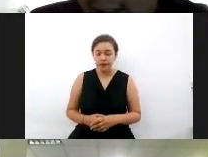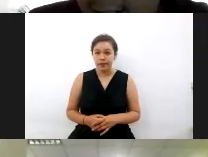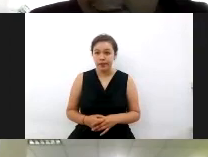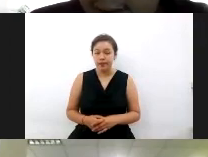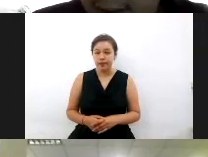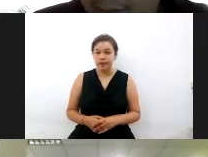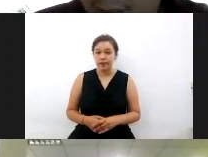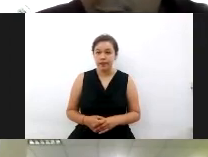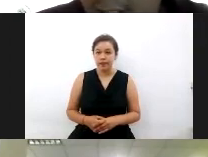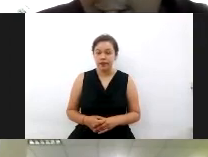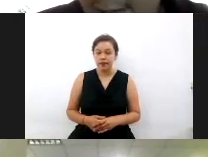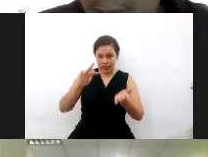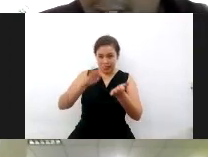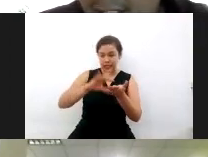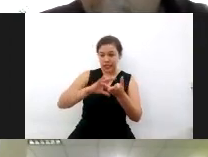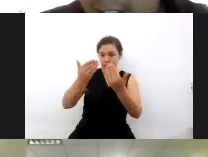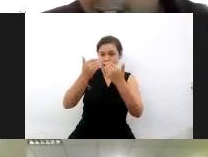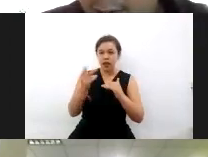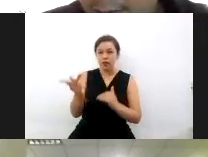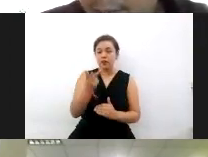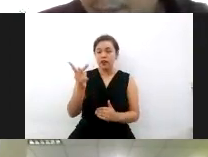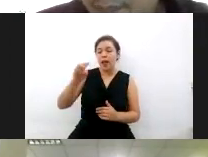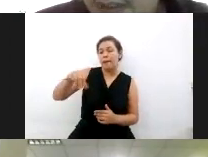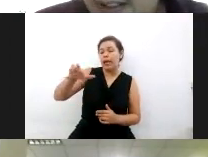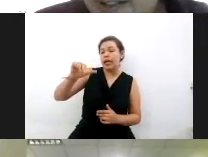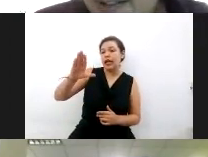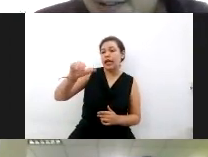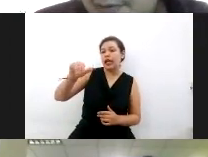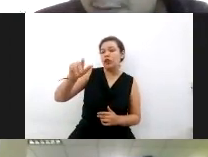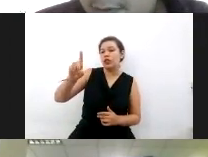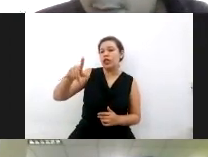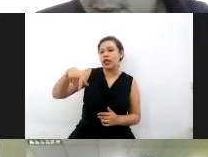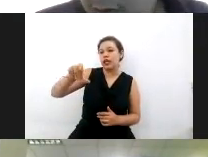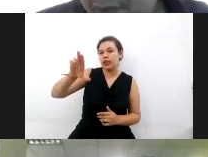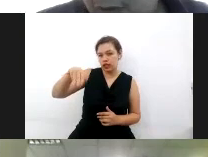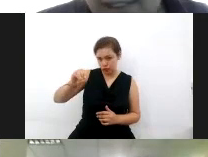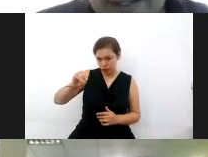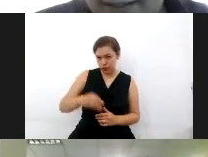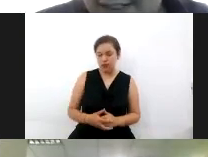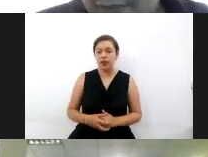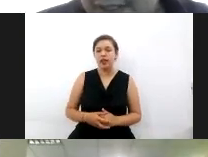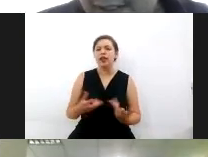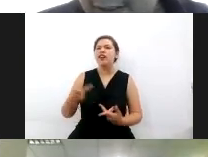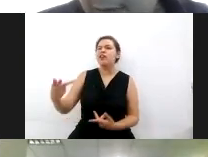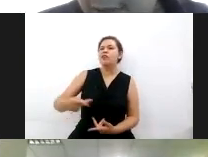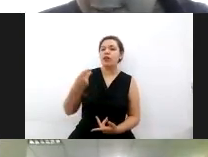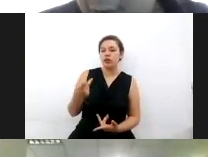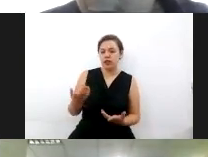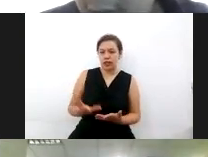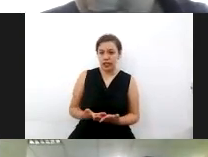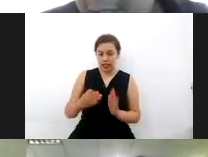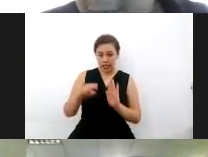Sí, muchas gracias. La siguiente pregunta es de María Claudia Aquino. Y nos pregunta que si las medidas que